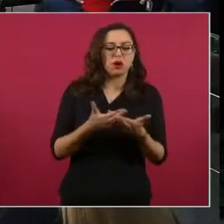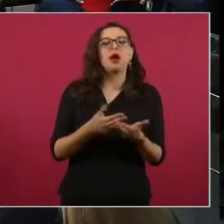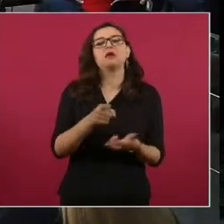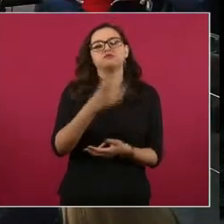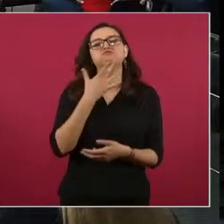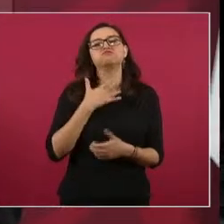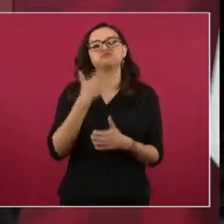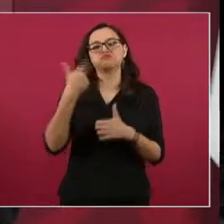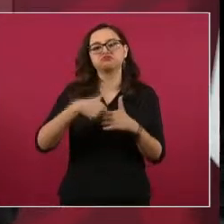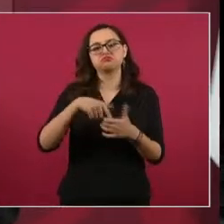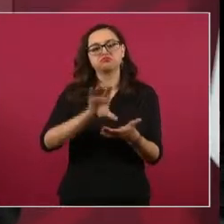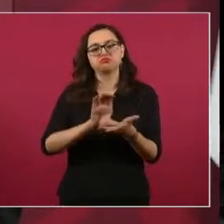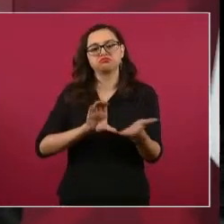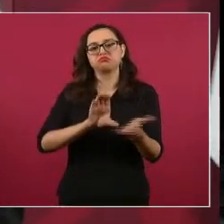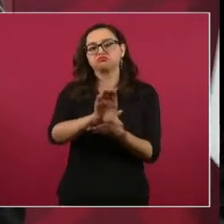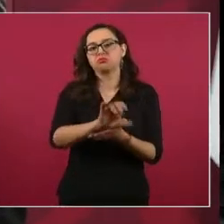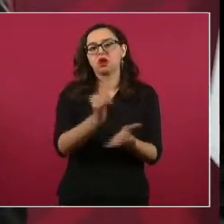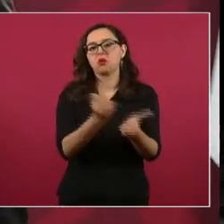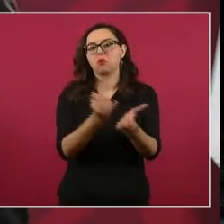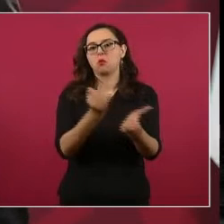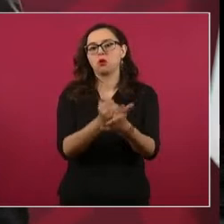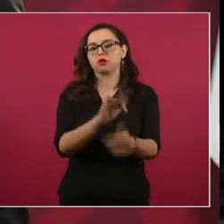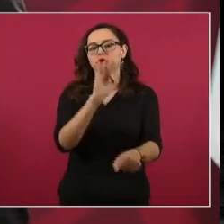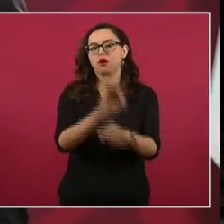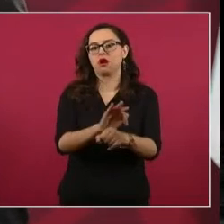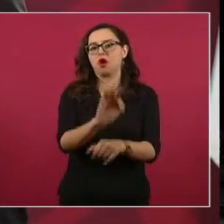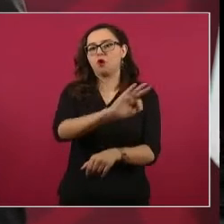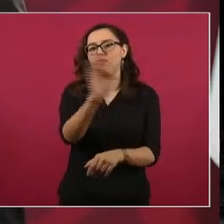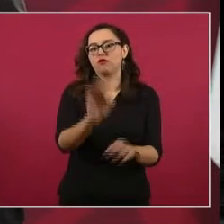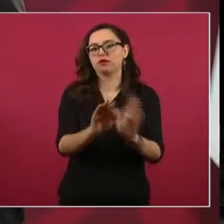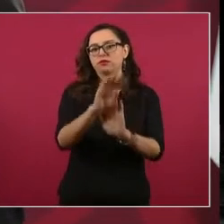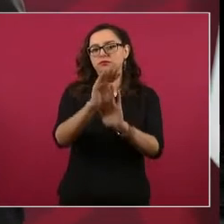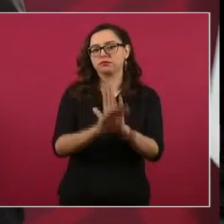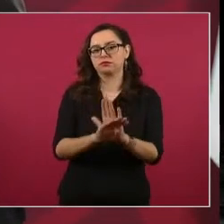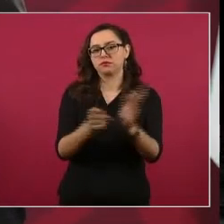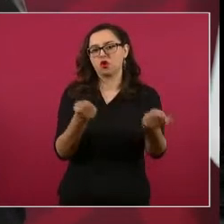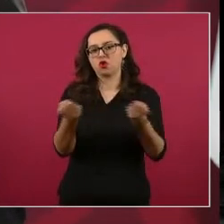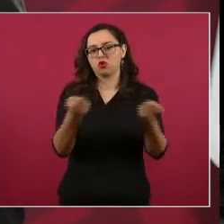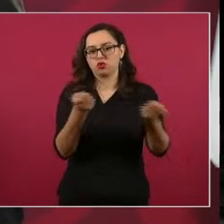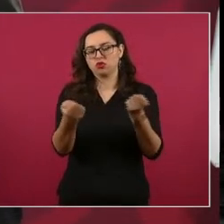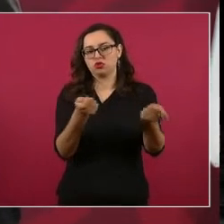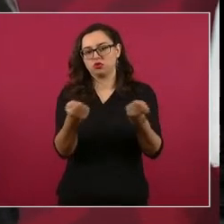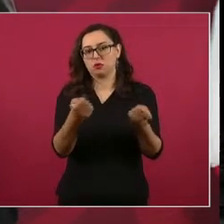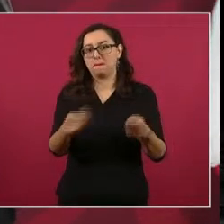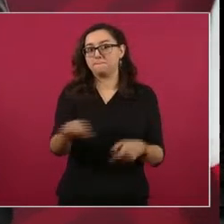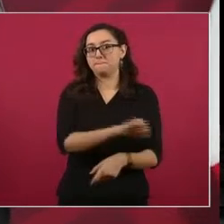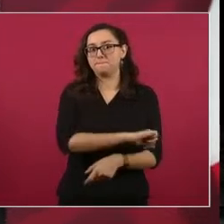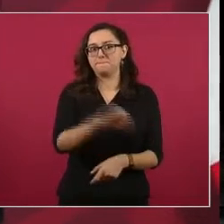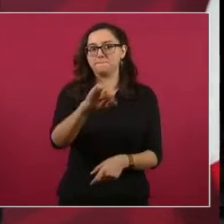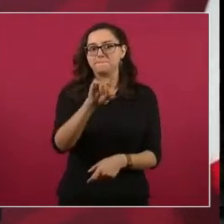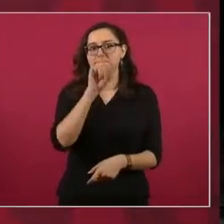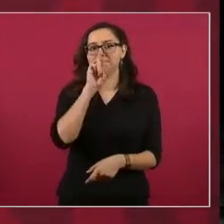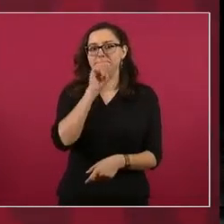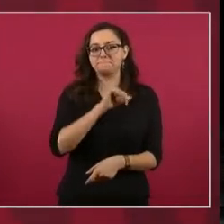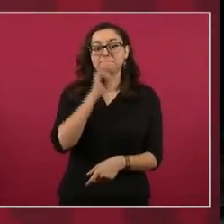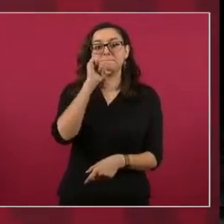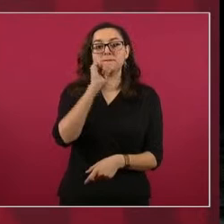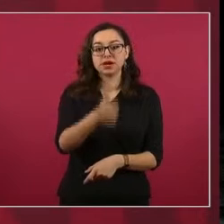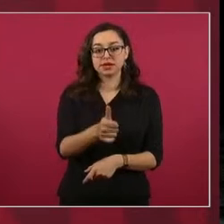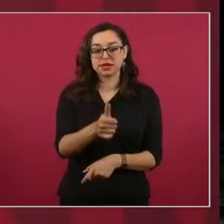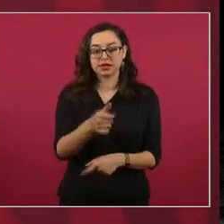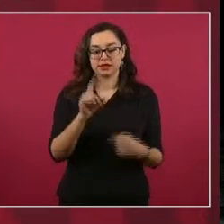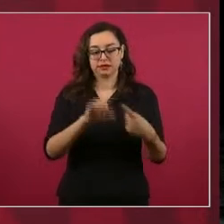gasolinas y él dice y entonces nos ha caído la